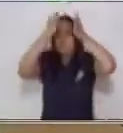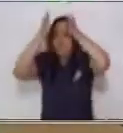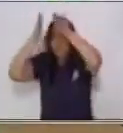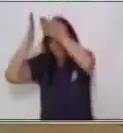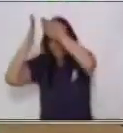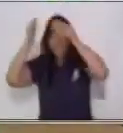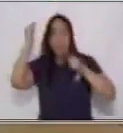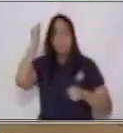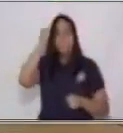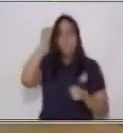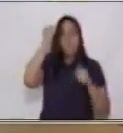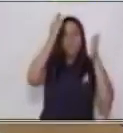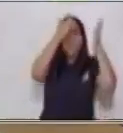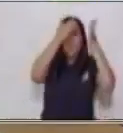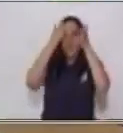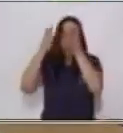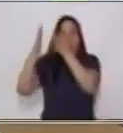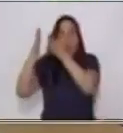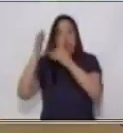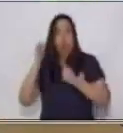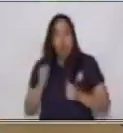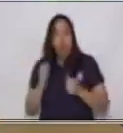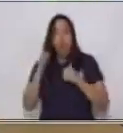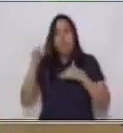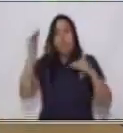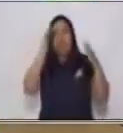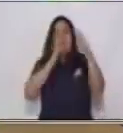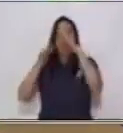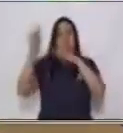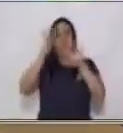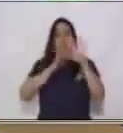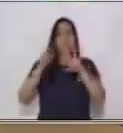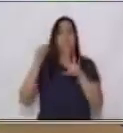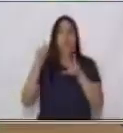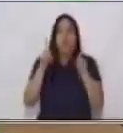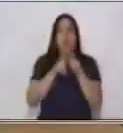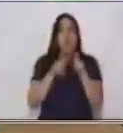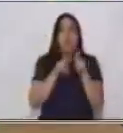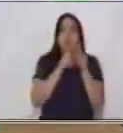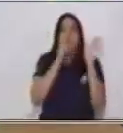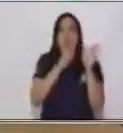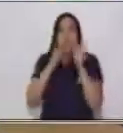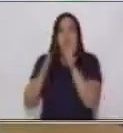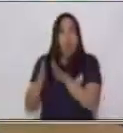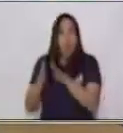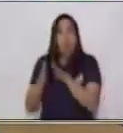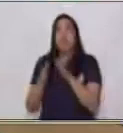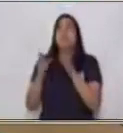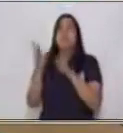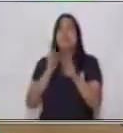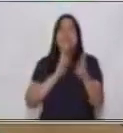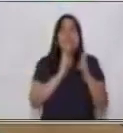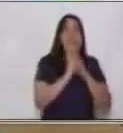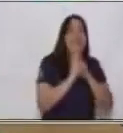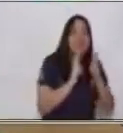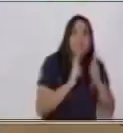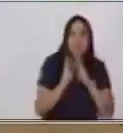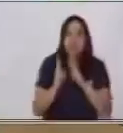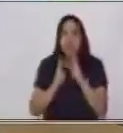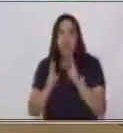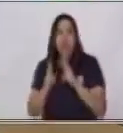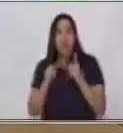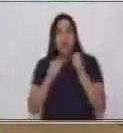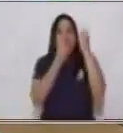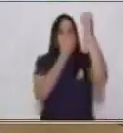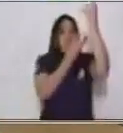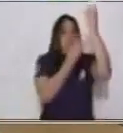que toda la información tiene que salir del texto que estamos leyendo y tenemos que ir relacionando la estructura, la